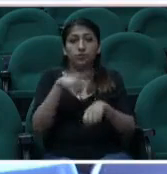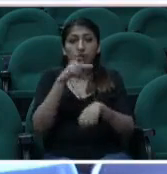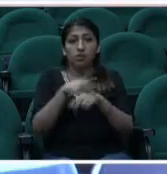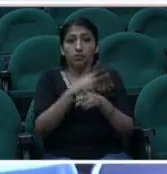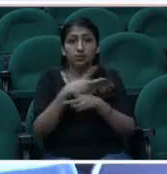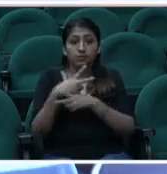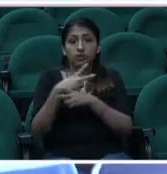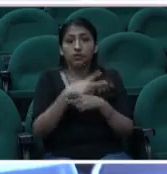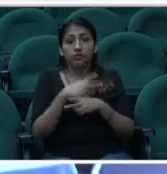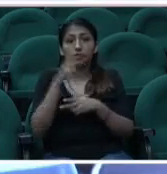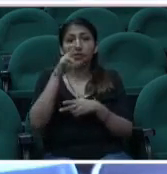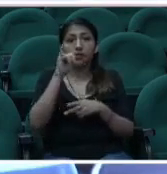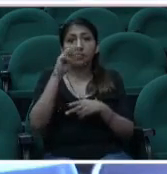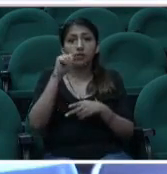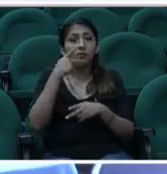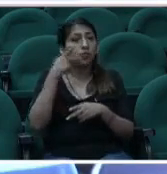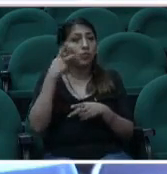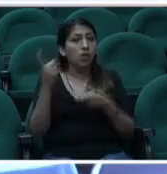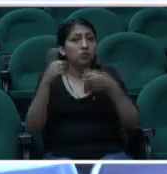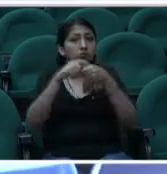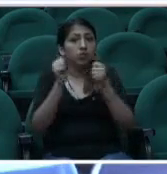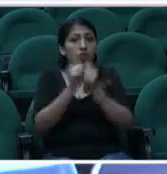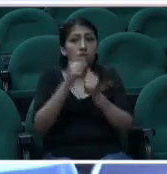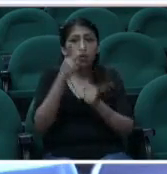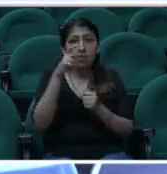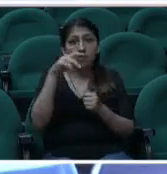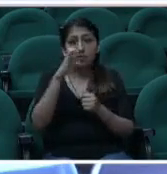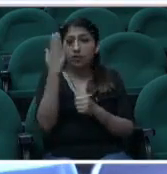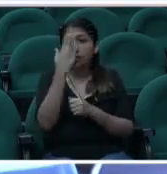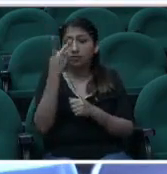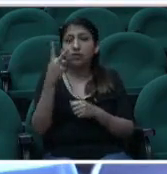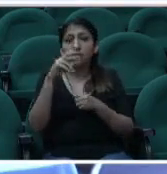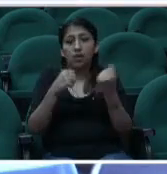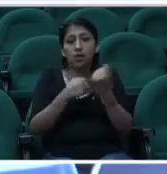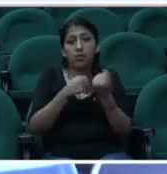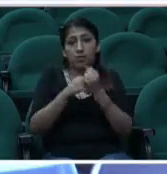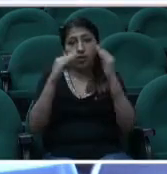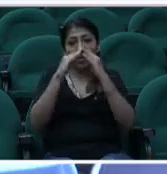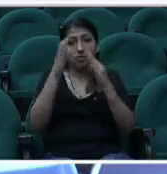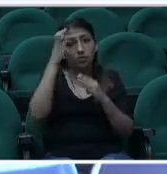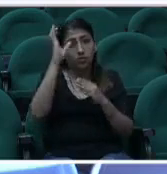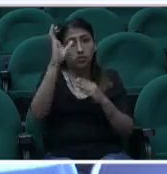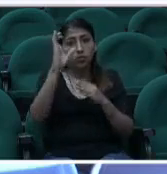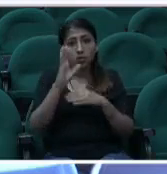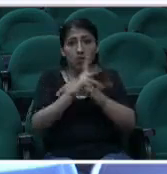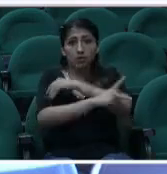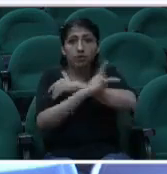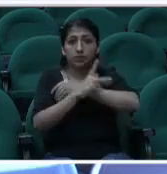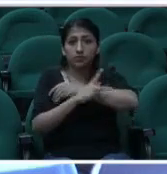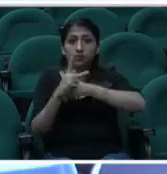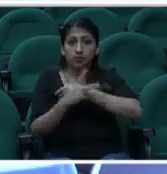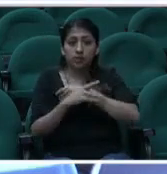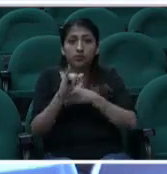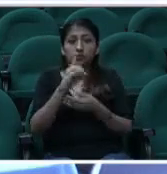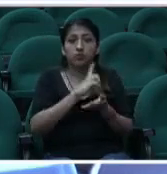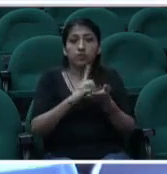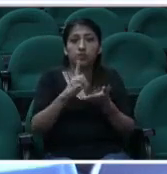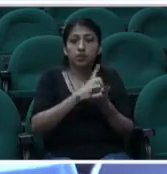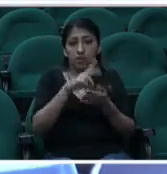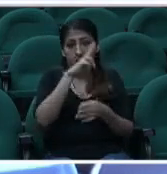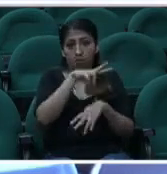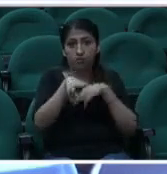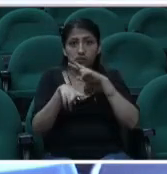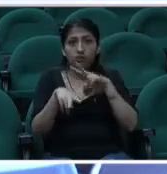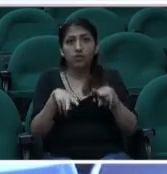pastas arriba y puyo en convenio con premier televisión y también el apoyo de la casa de la cultura ecuatoriana núcleo de pastaza y semanario 'el